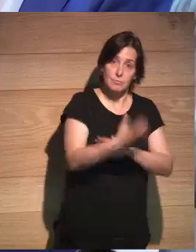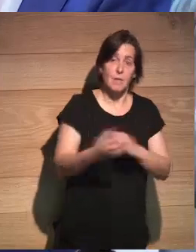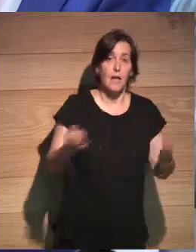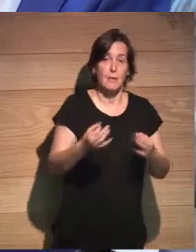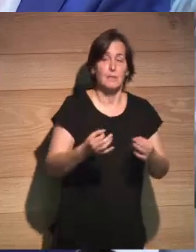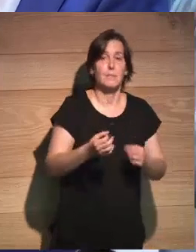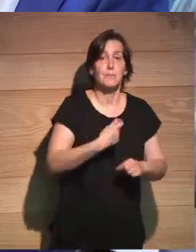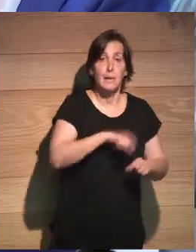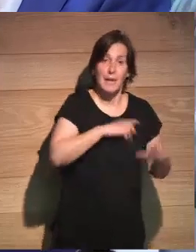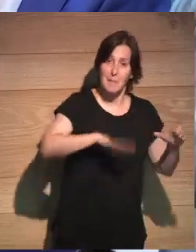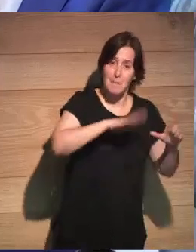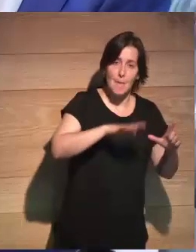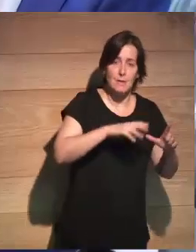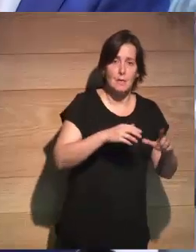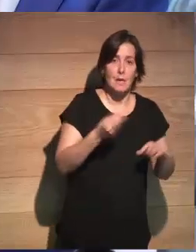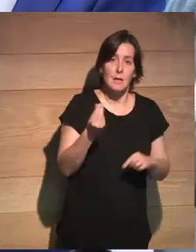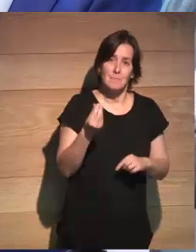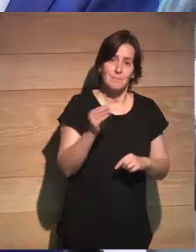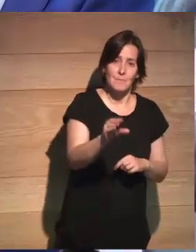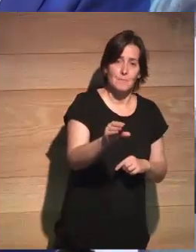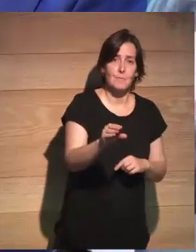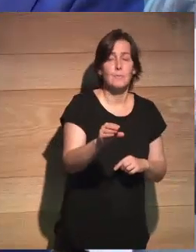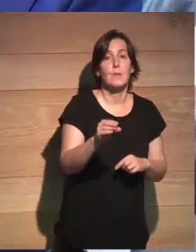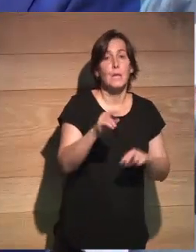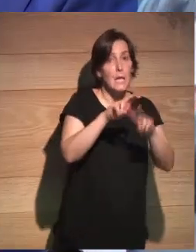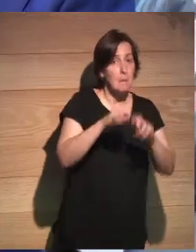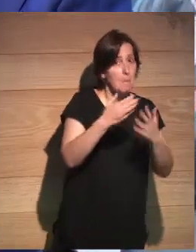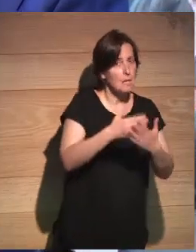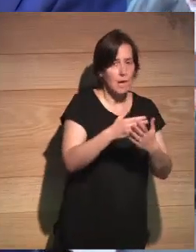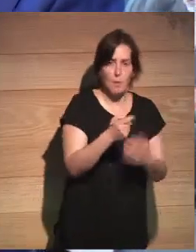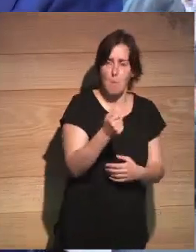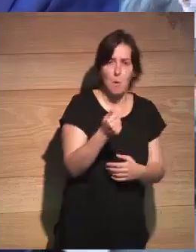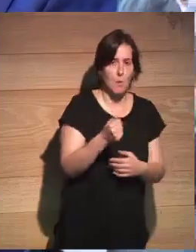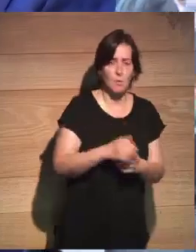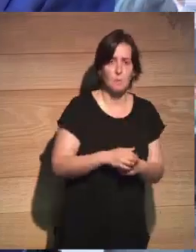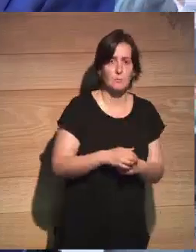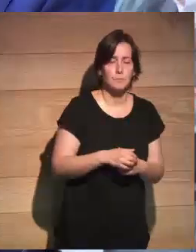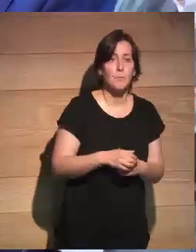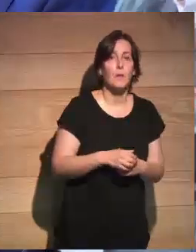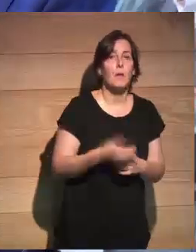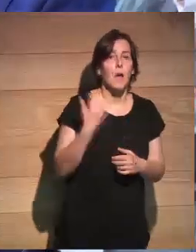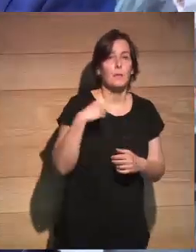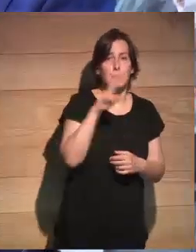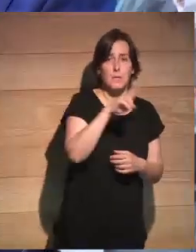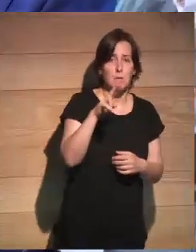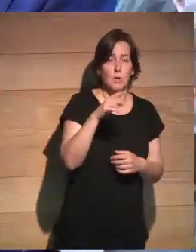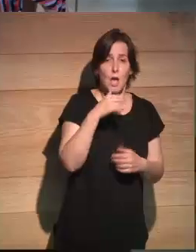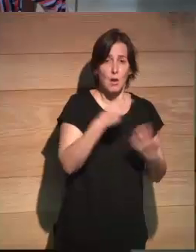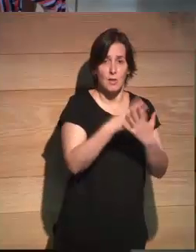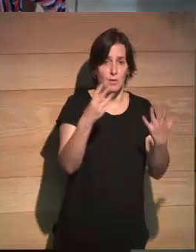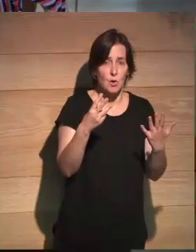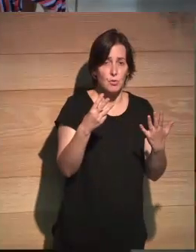que invierte poco en investigación. Yo no sé, José Carlos, cómo está el último dato. Cuando yo me retiré de esto estaba en 1,22, ahora parece que está en